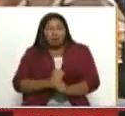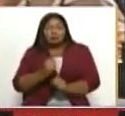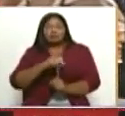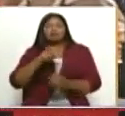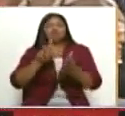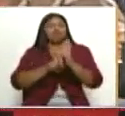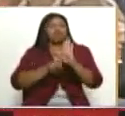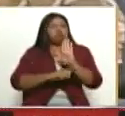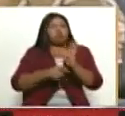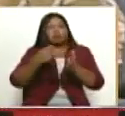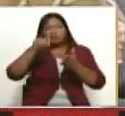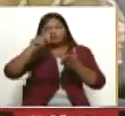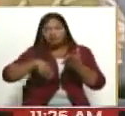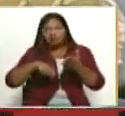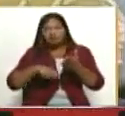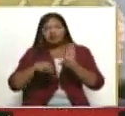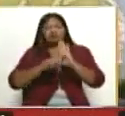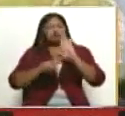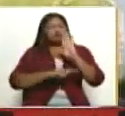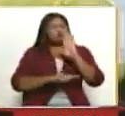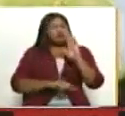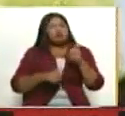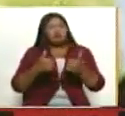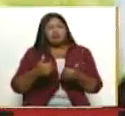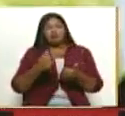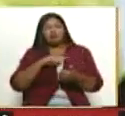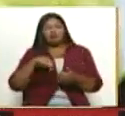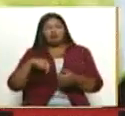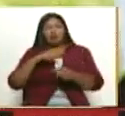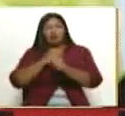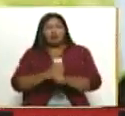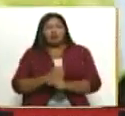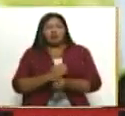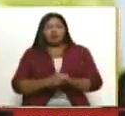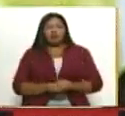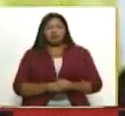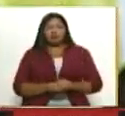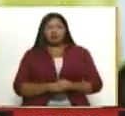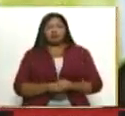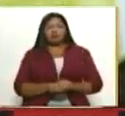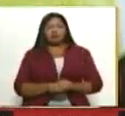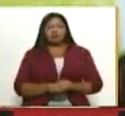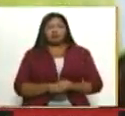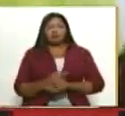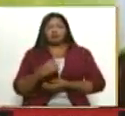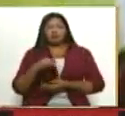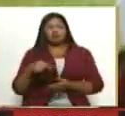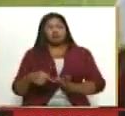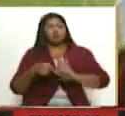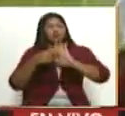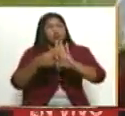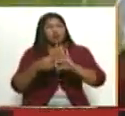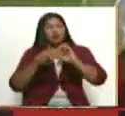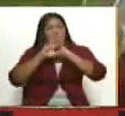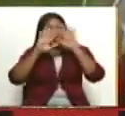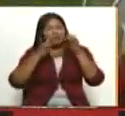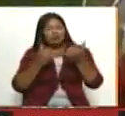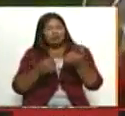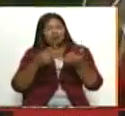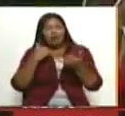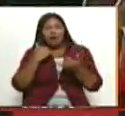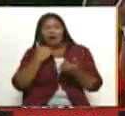aquí se firme se cumpla. En ese sentido, es la muestra evidente de que hay